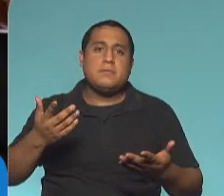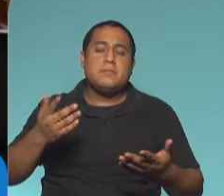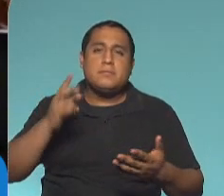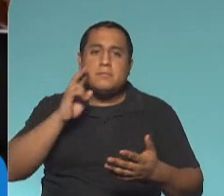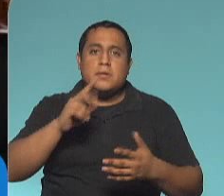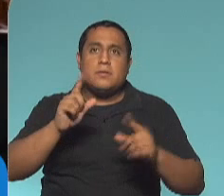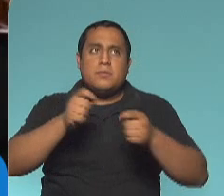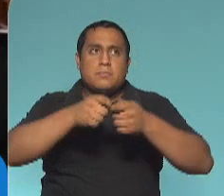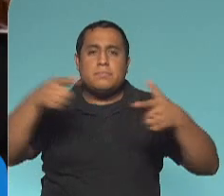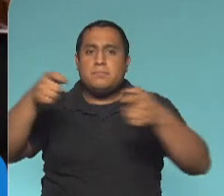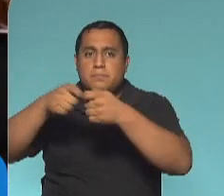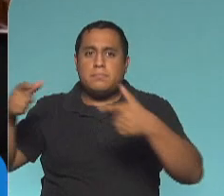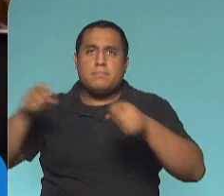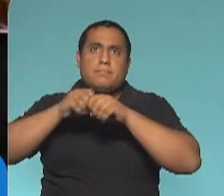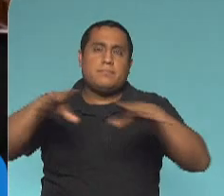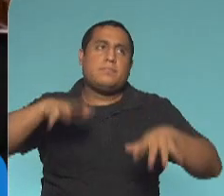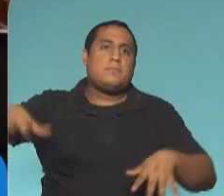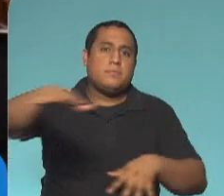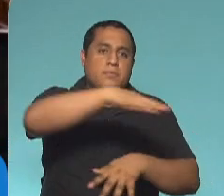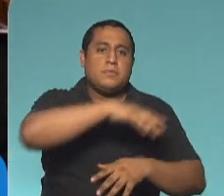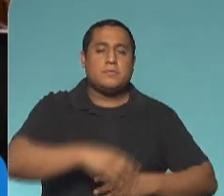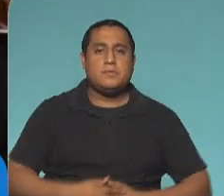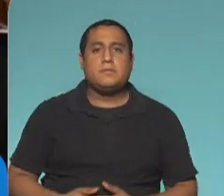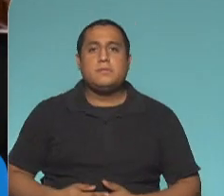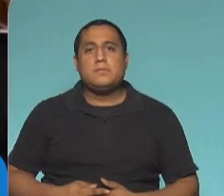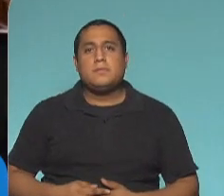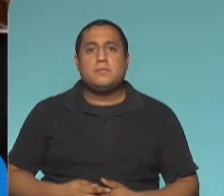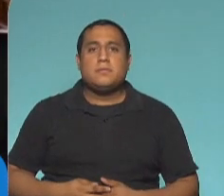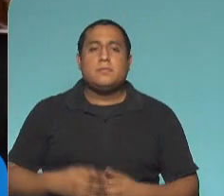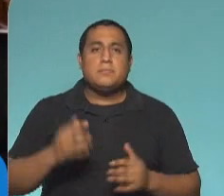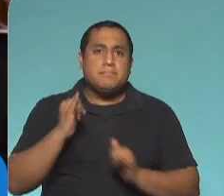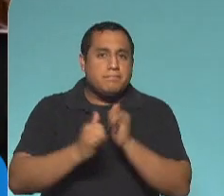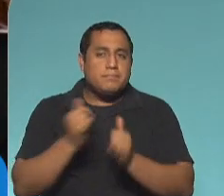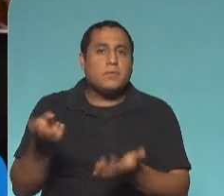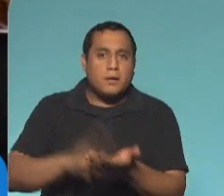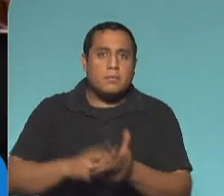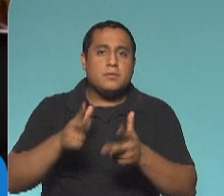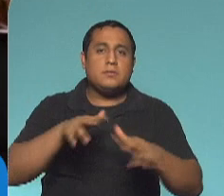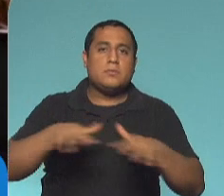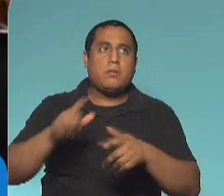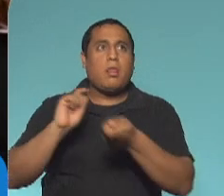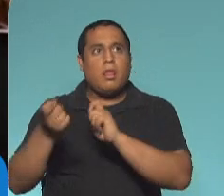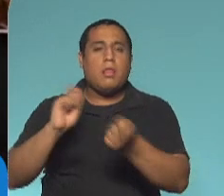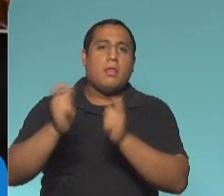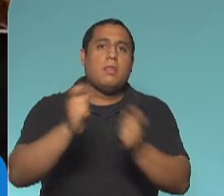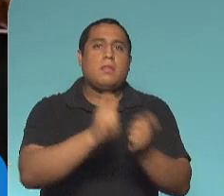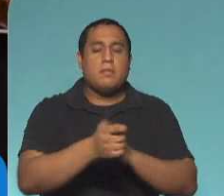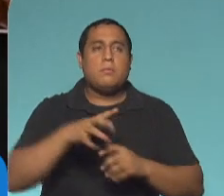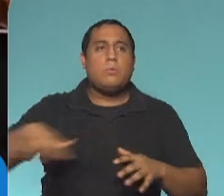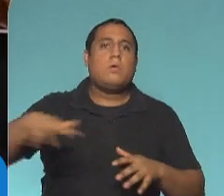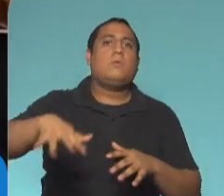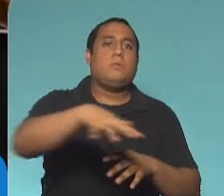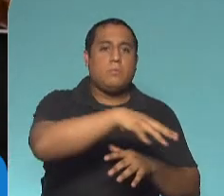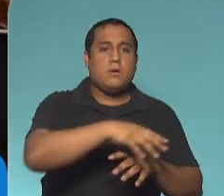de casos y la distribución geográfica. Así que volvemos a decirlo, es una situación muy dinámica en áreas